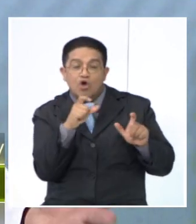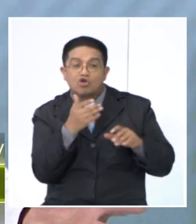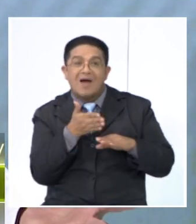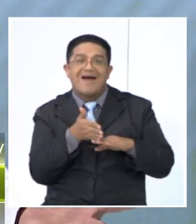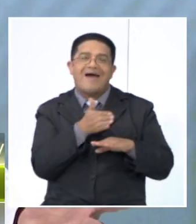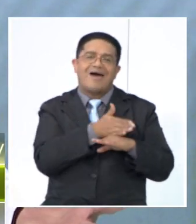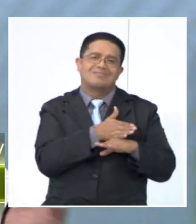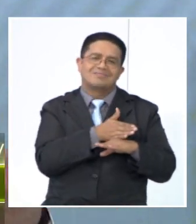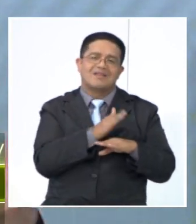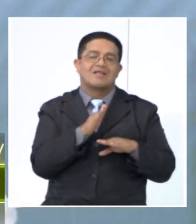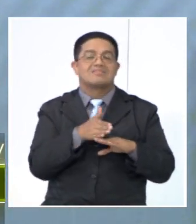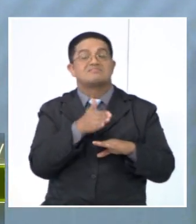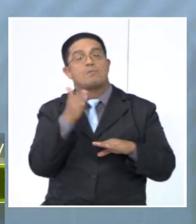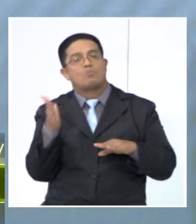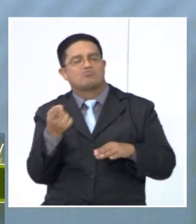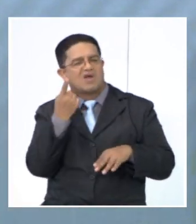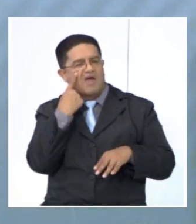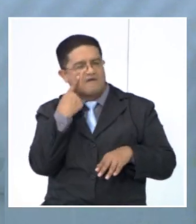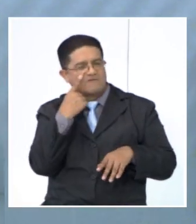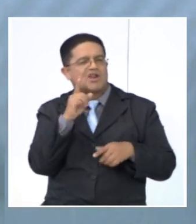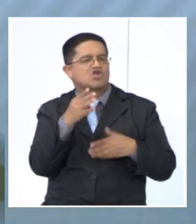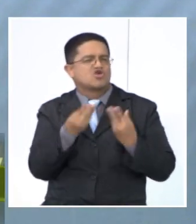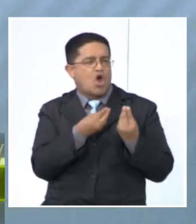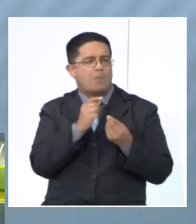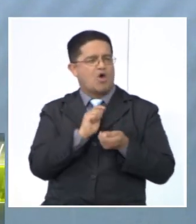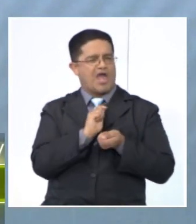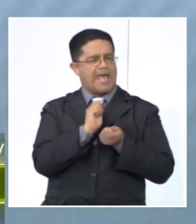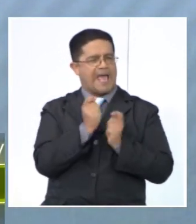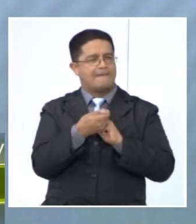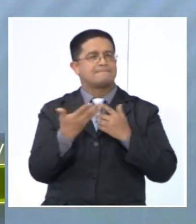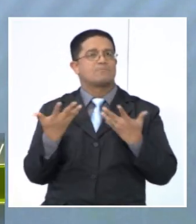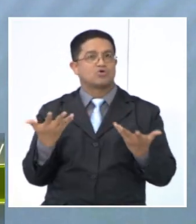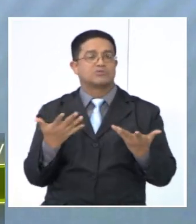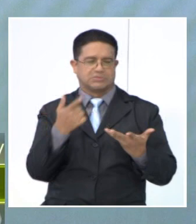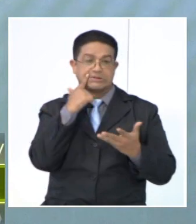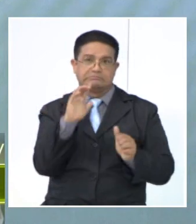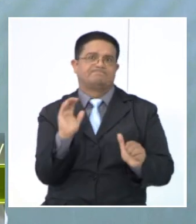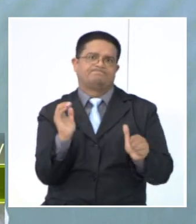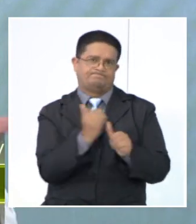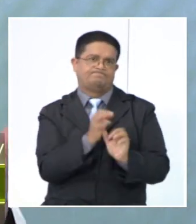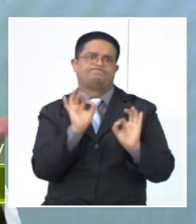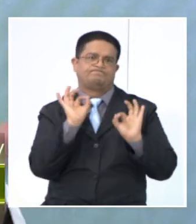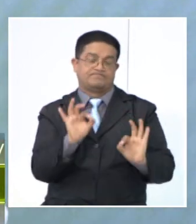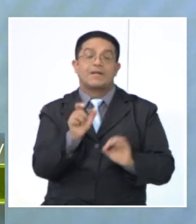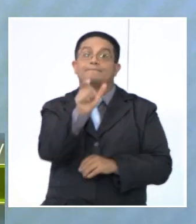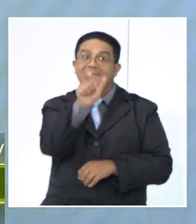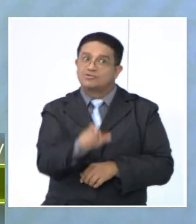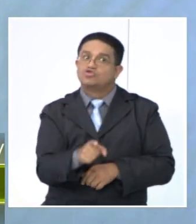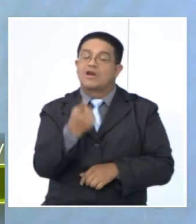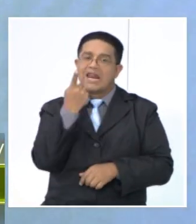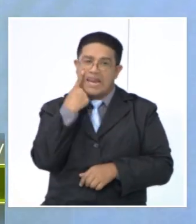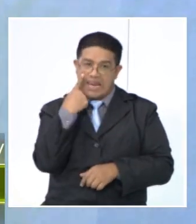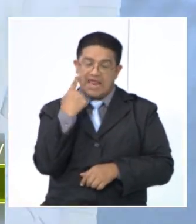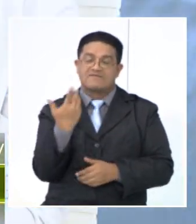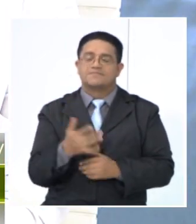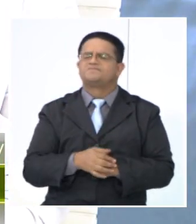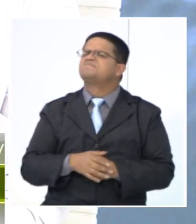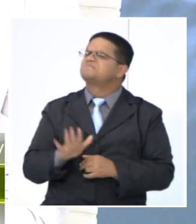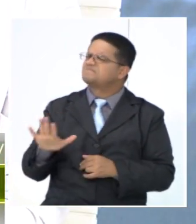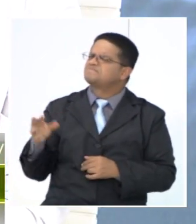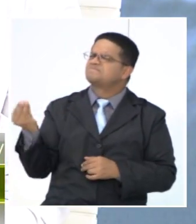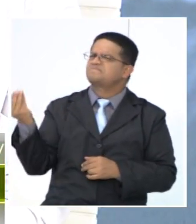después si es preventivo y realmente el cambio realmente se nota y el paciente lo nota desde la primera sesión.